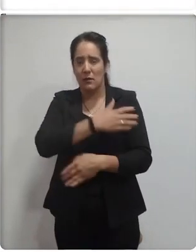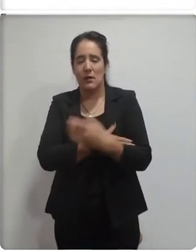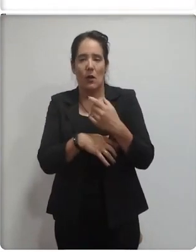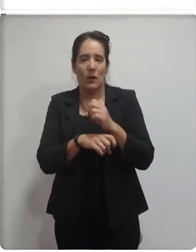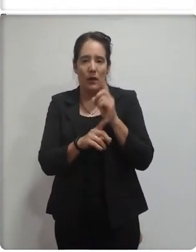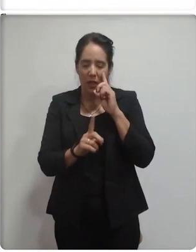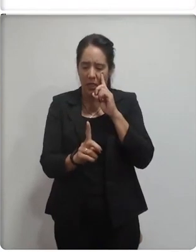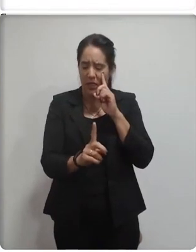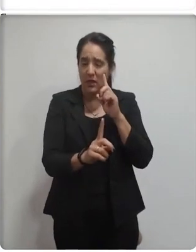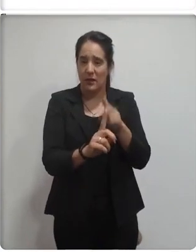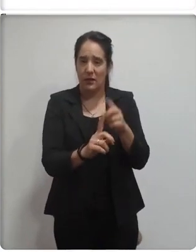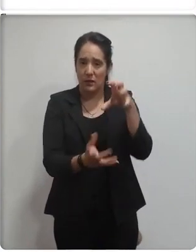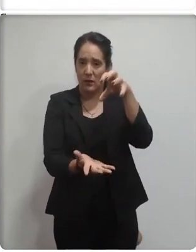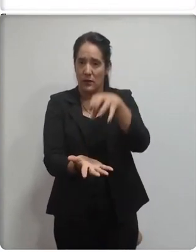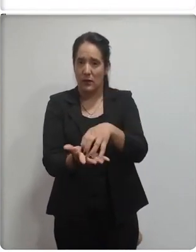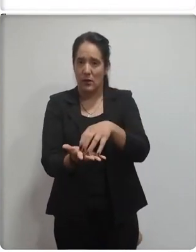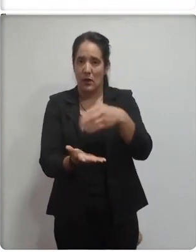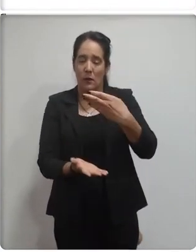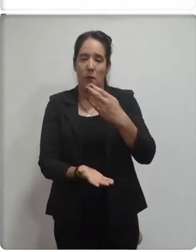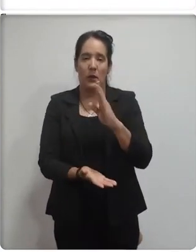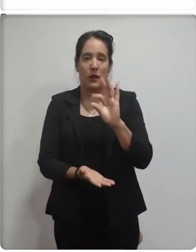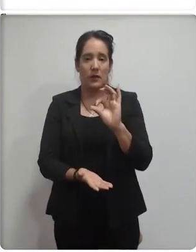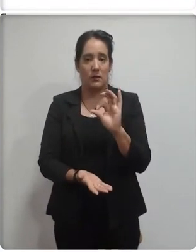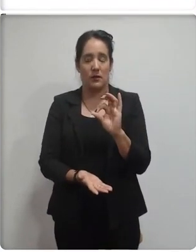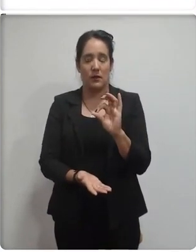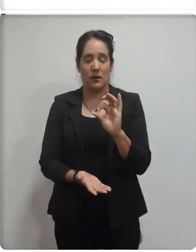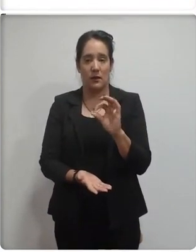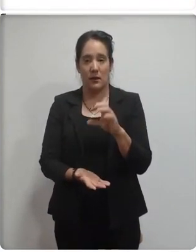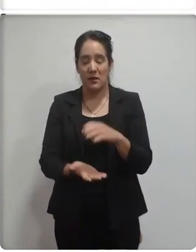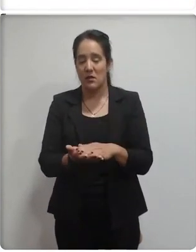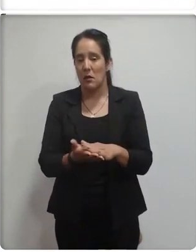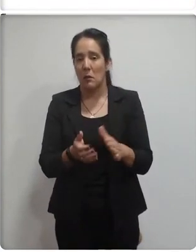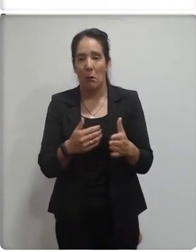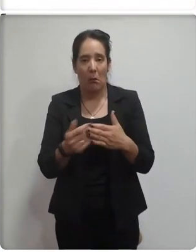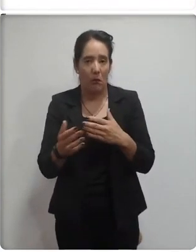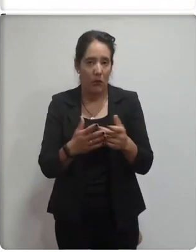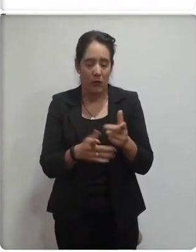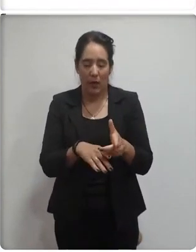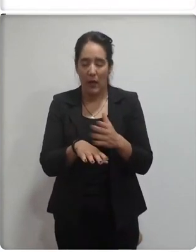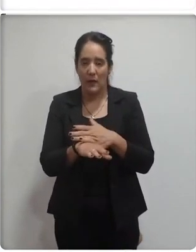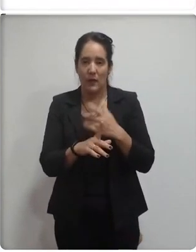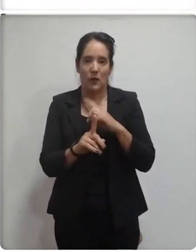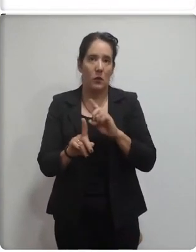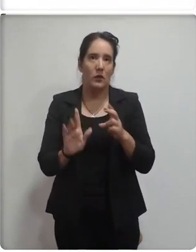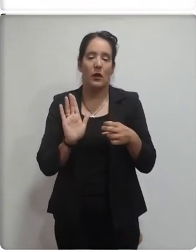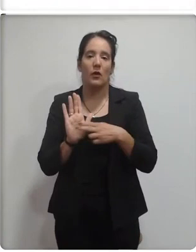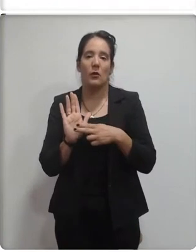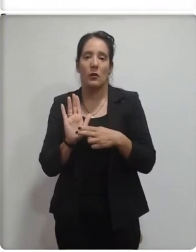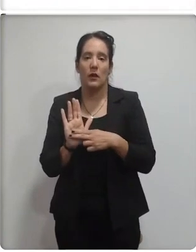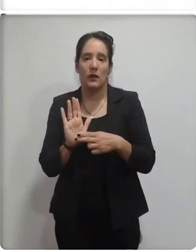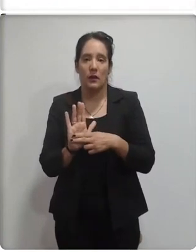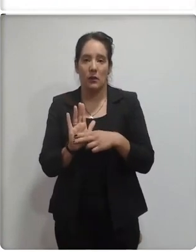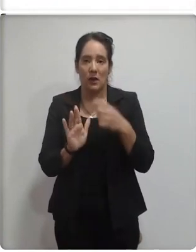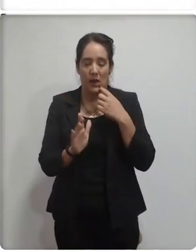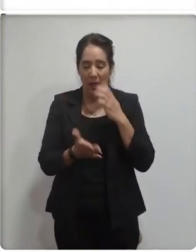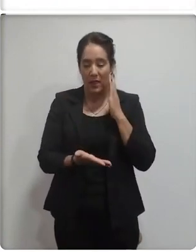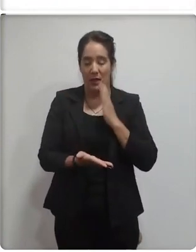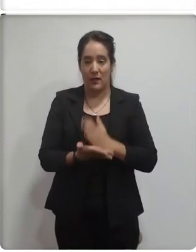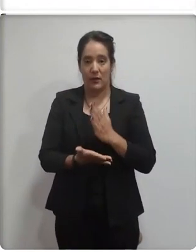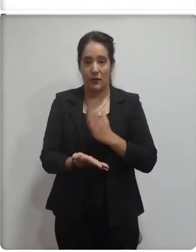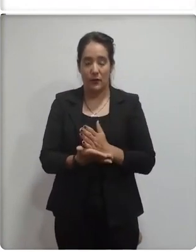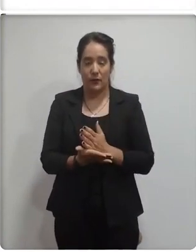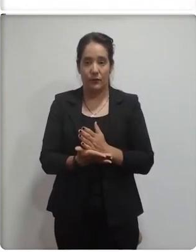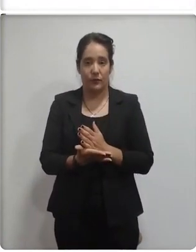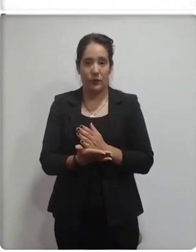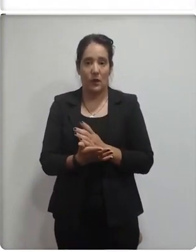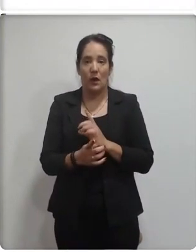directamente derivado al Banco de Previsión Social sin de alguna manera tener o contemplar la normativa que le da el derecho, y muchas veces no